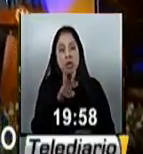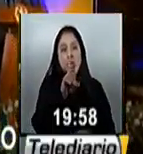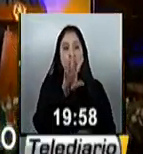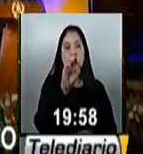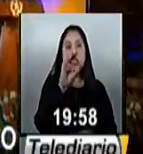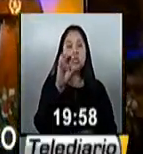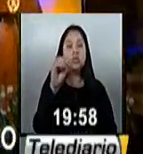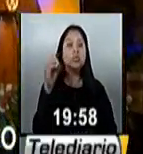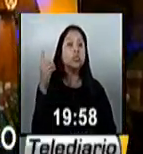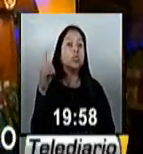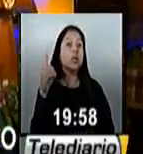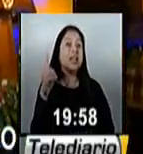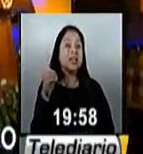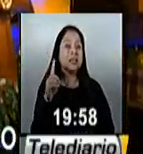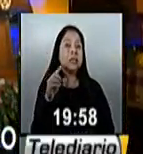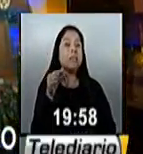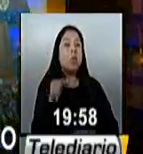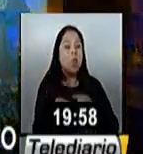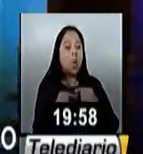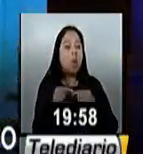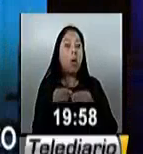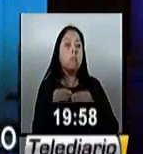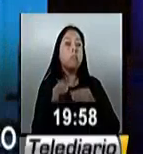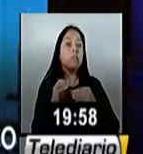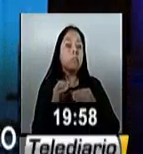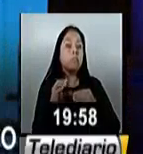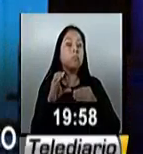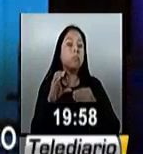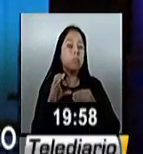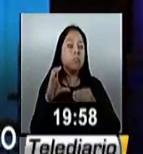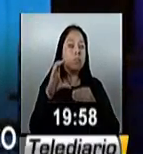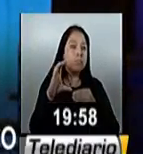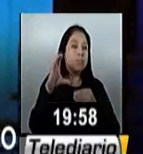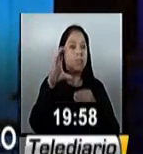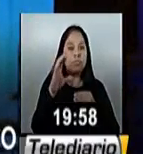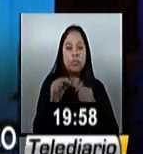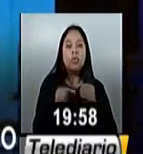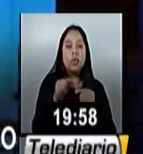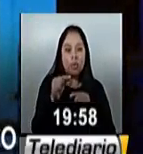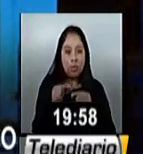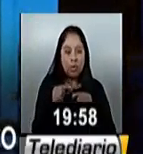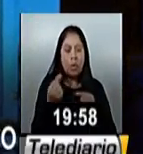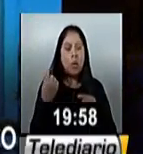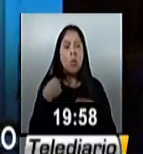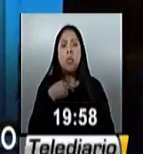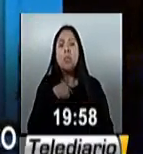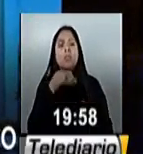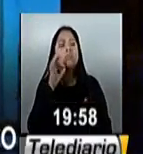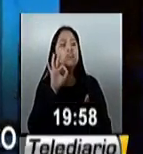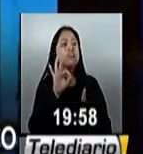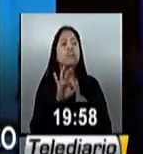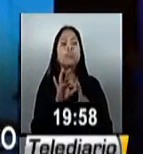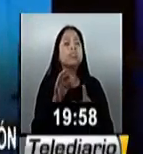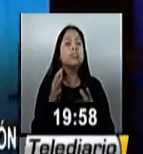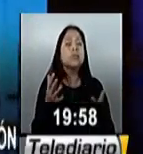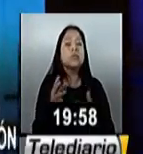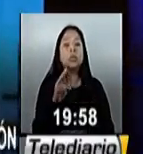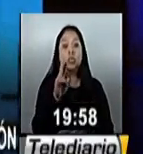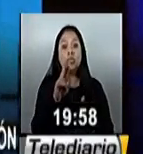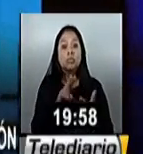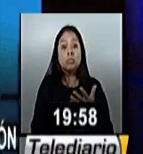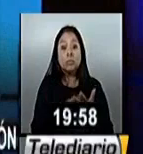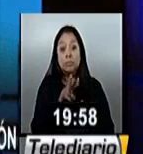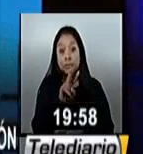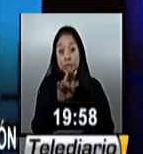se irán incrementando con el tiempo nuestro objetivo es que para principios del 2024